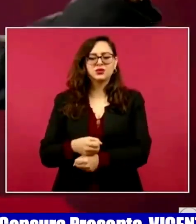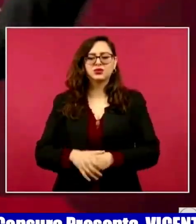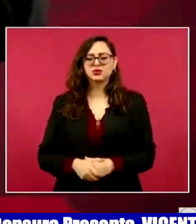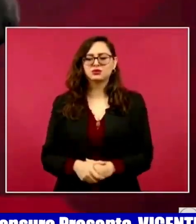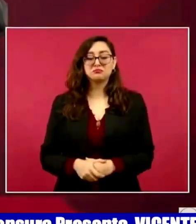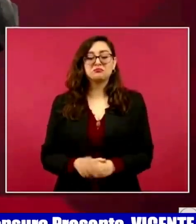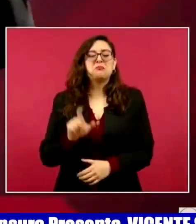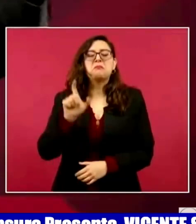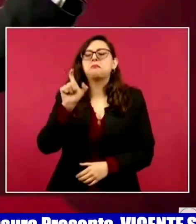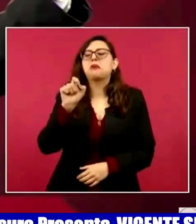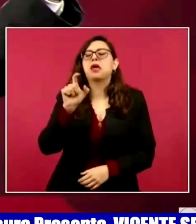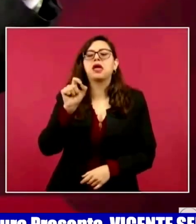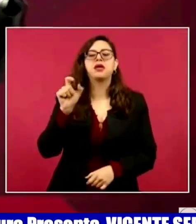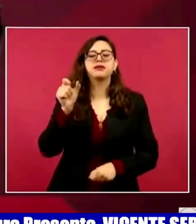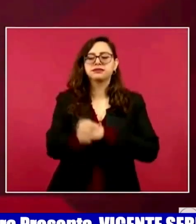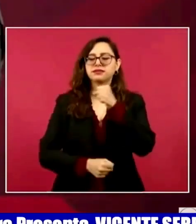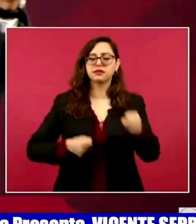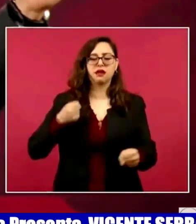20.